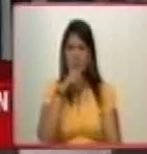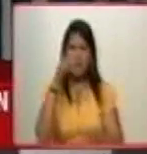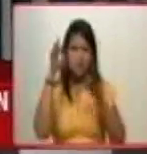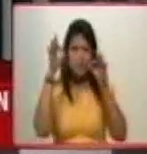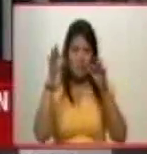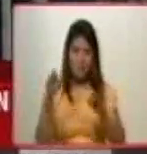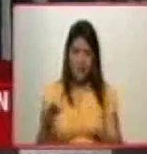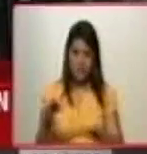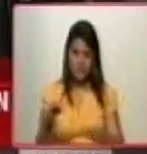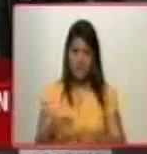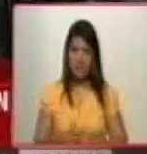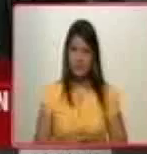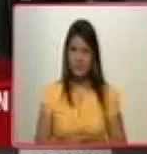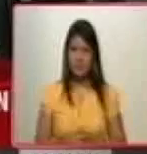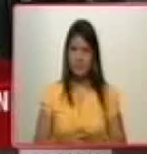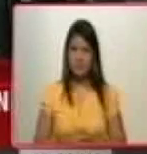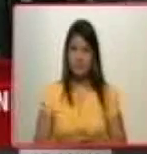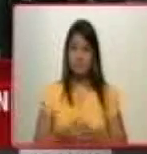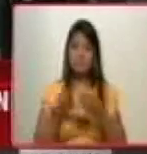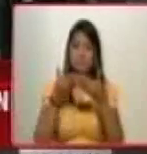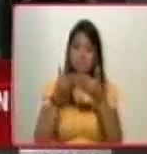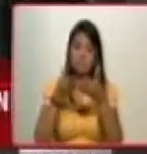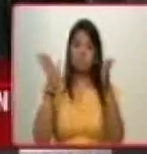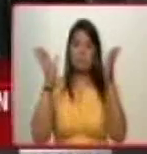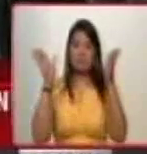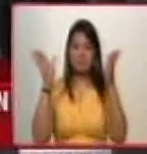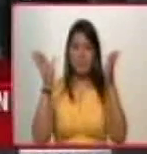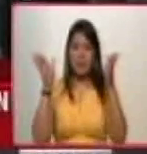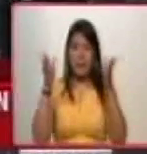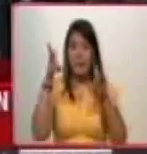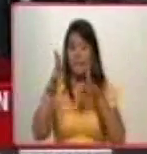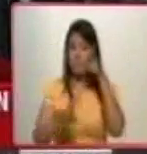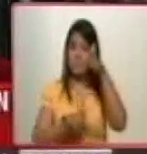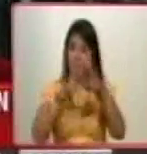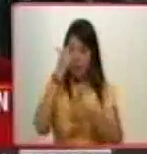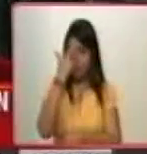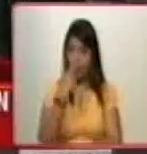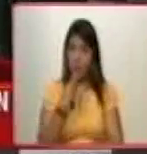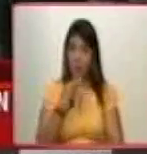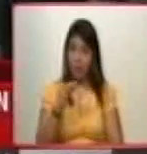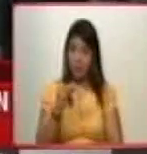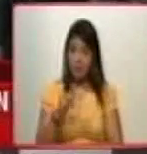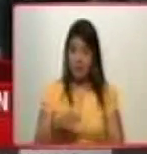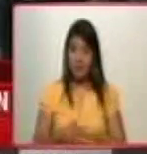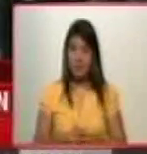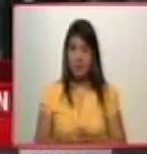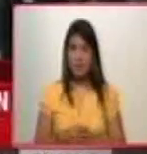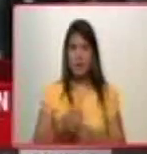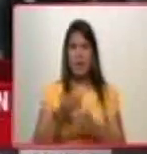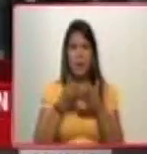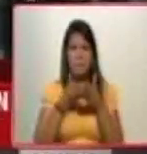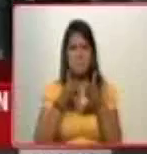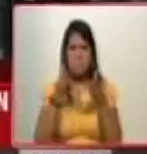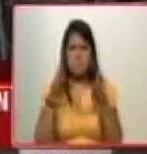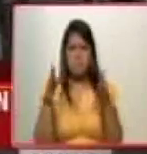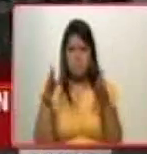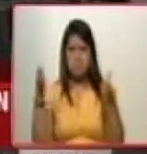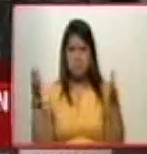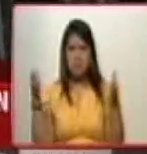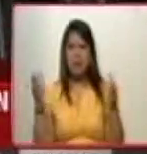formalmente hacer la respectiva inauguración. Metro de Los Teques viene en franca expansión,